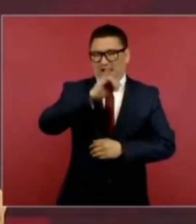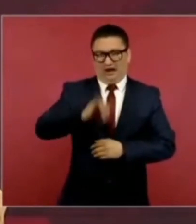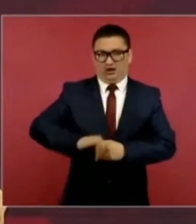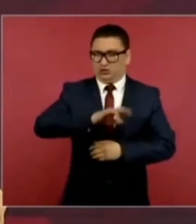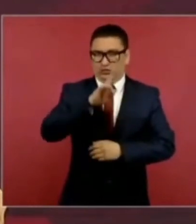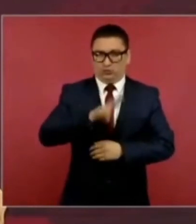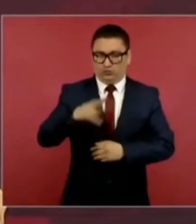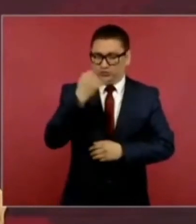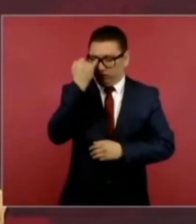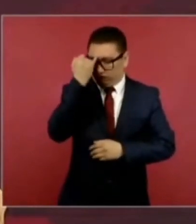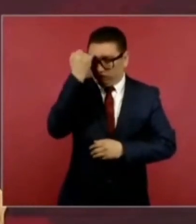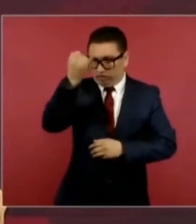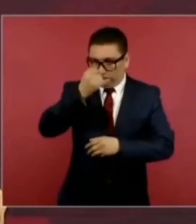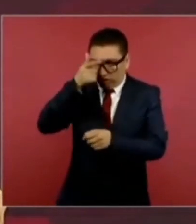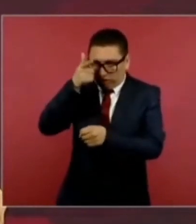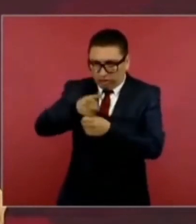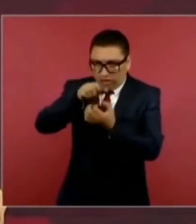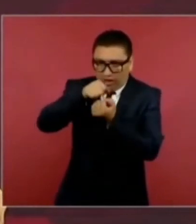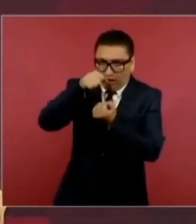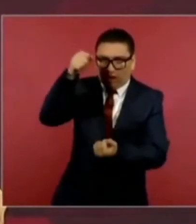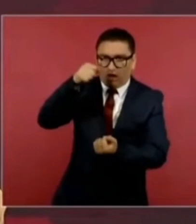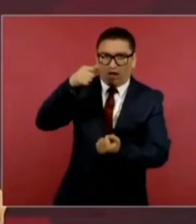que fuera tanto.